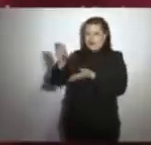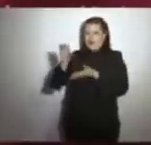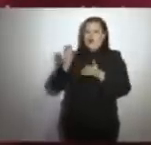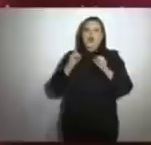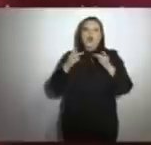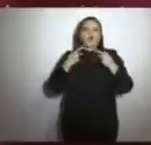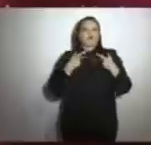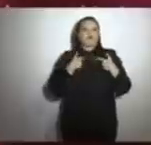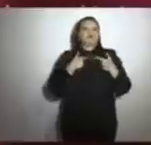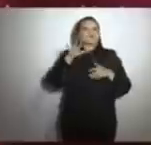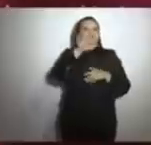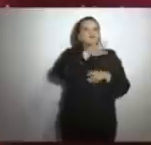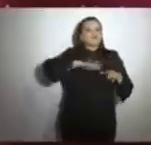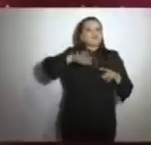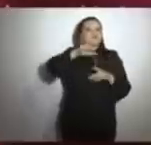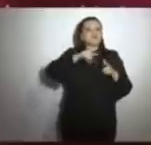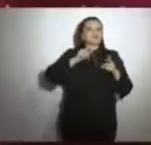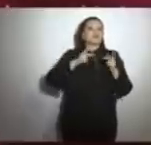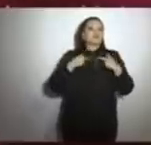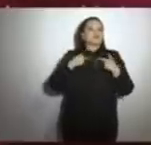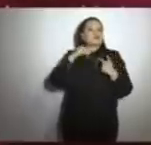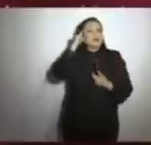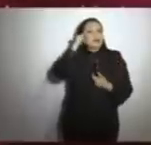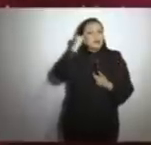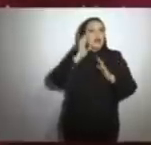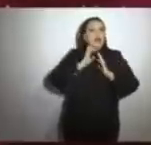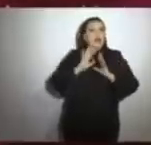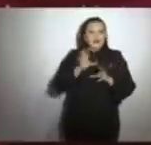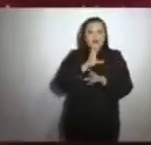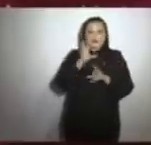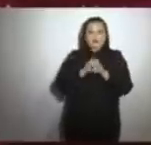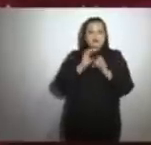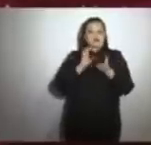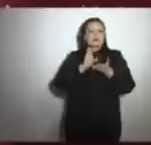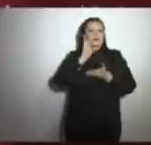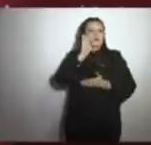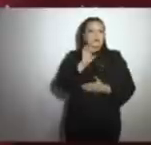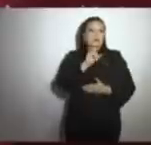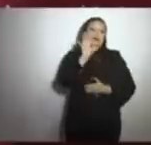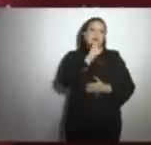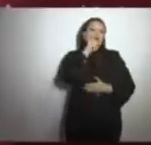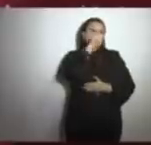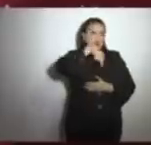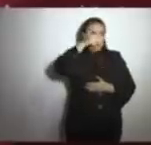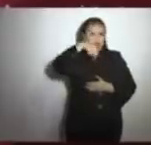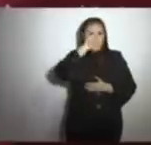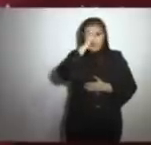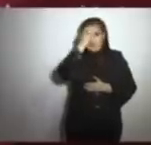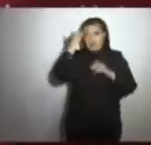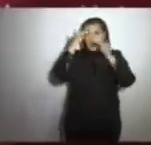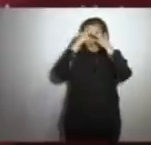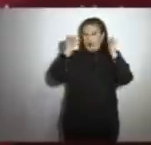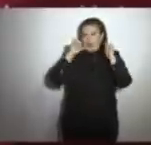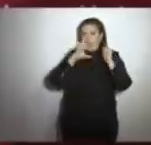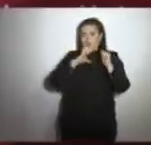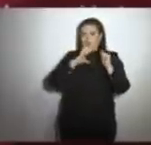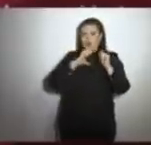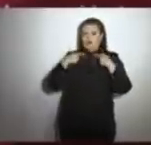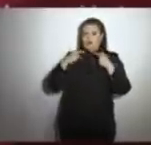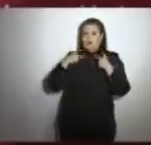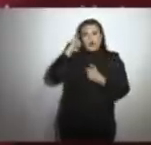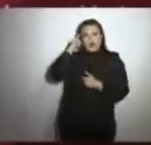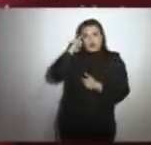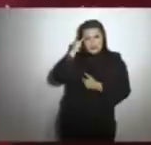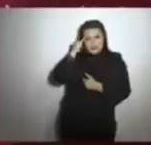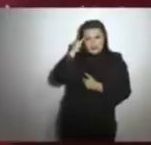los pueblos originarios. Seguramente en nuestra hermosa Huasteca del Estado, nuestras